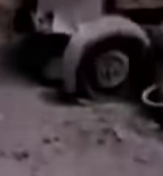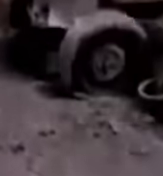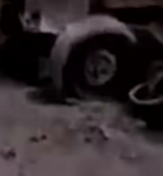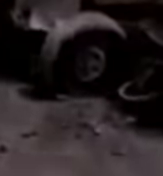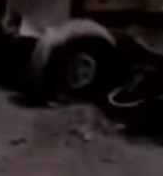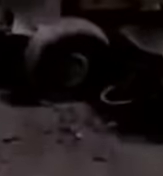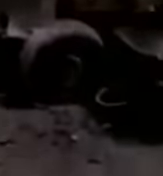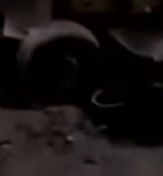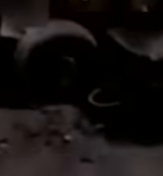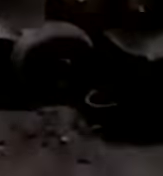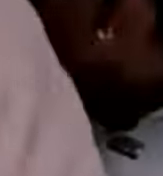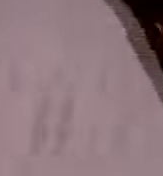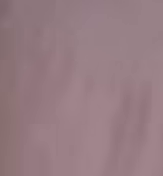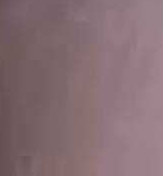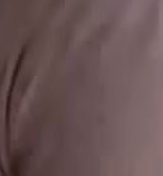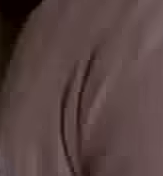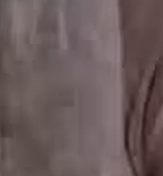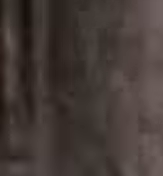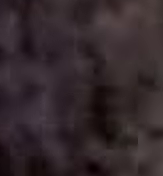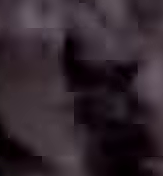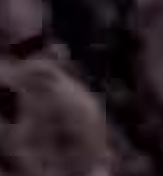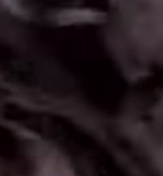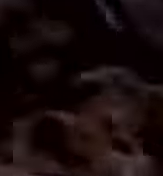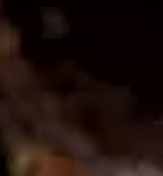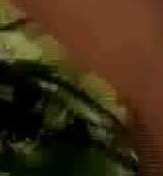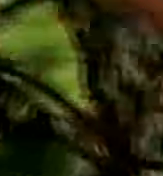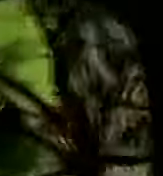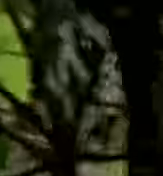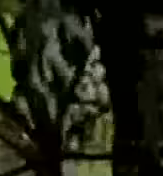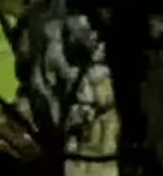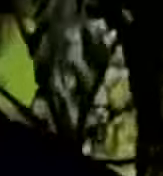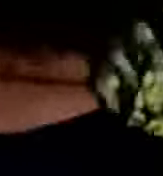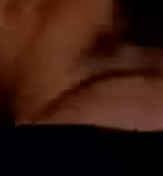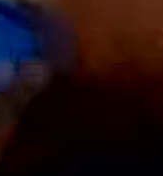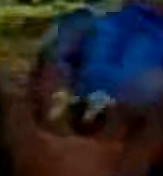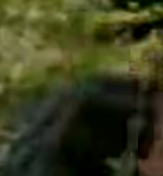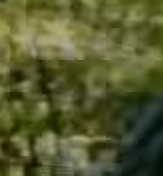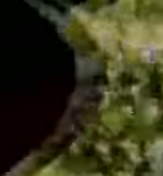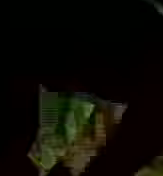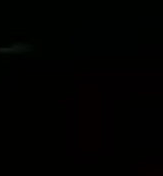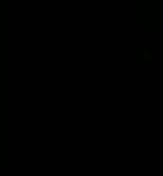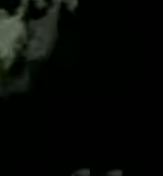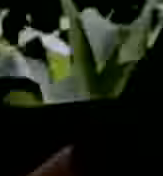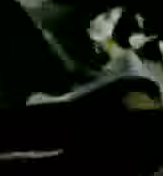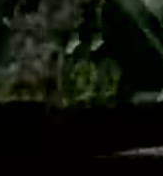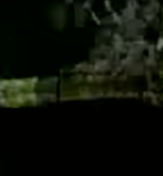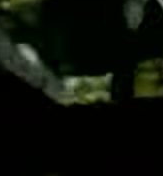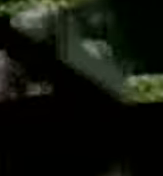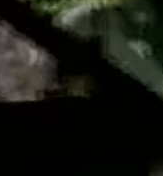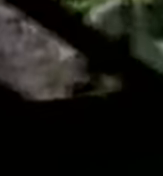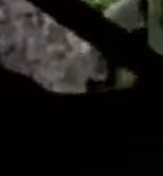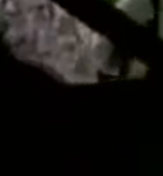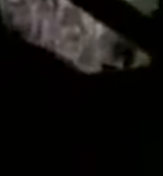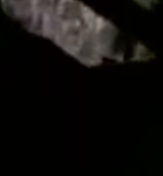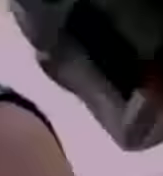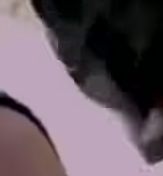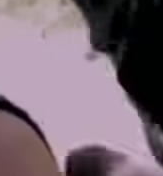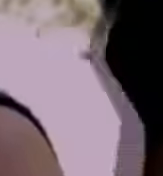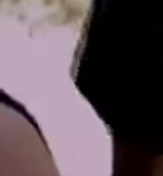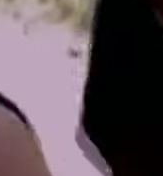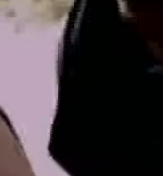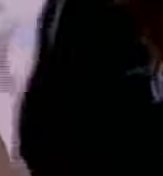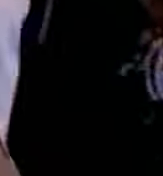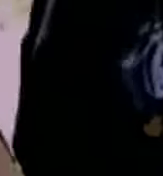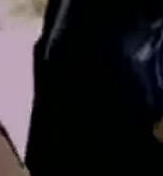llamados de asamblea para llegar a un consenso que es lo que se iba a ejecutar como tal, el proyecto. Gracias a ese trabajo. Nos trabajamos